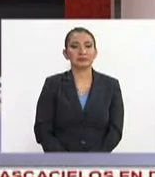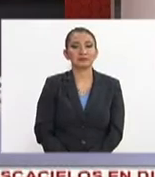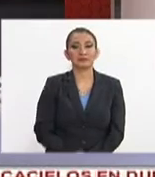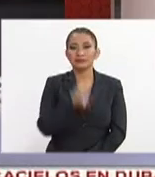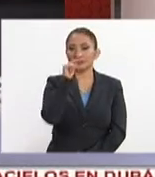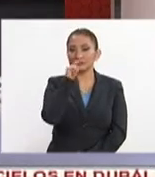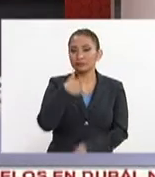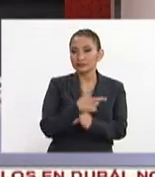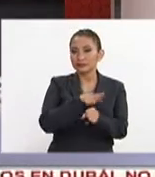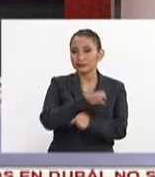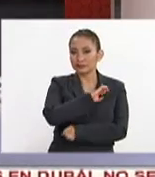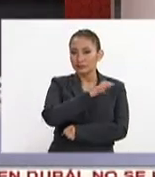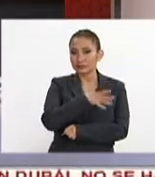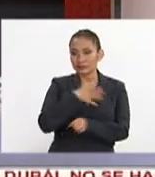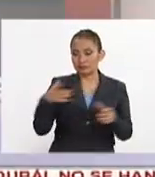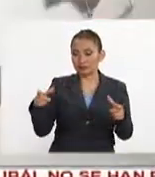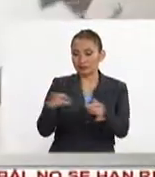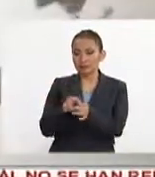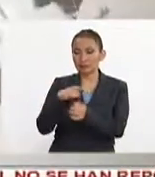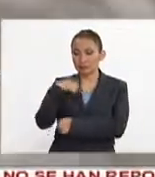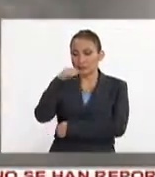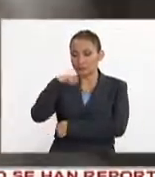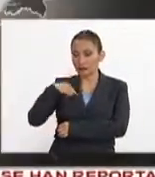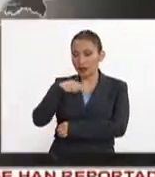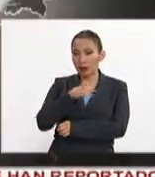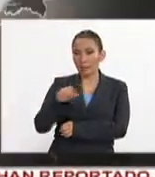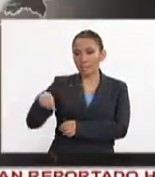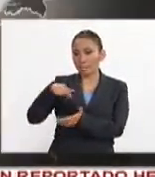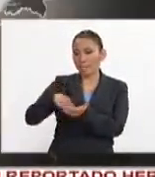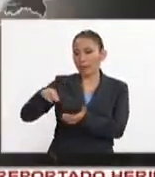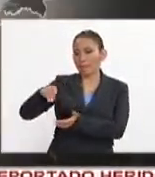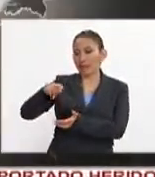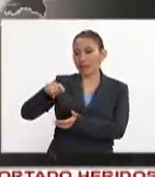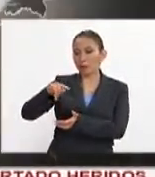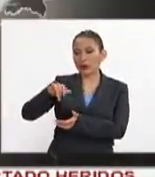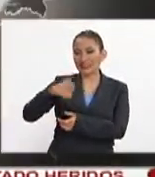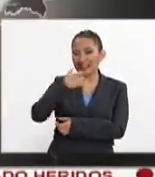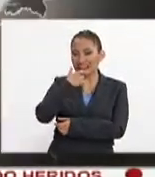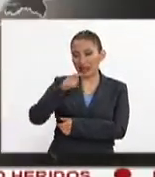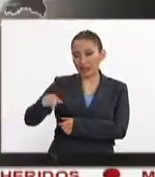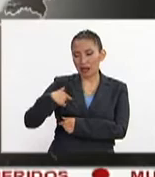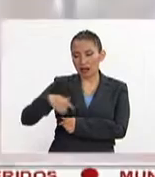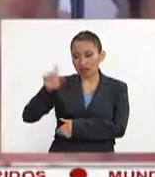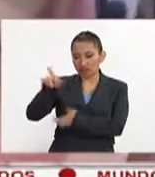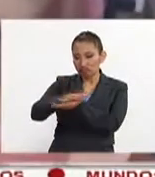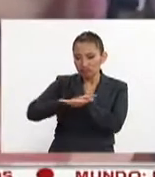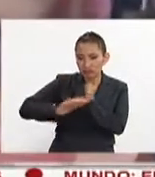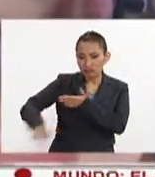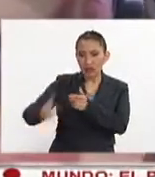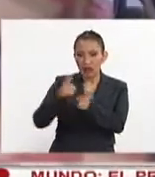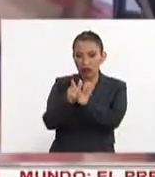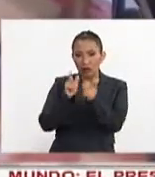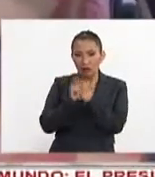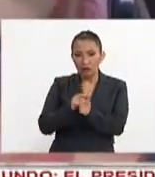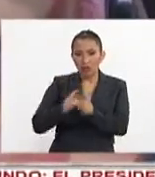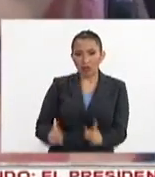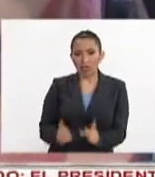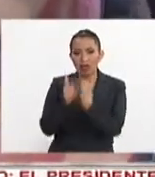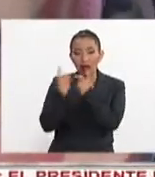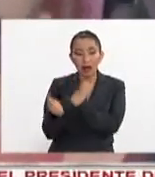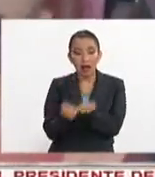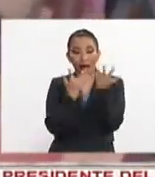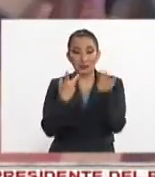La Policía Nacional Española, en conjunto con la Policía Metropolitana Británica, desmantelaron una red de tráfico transnacional